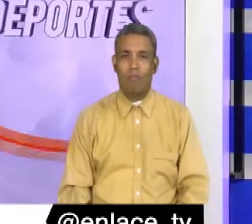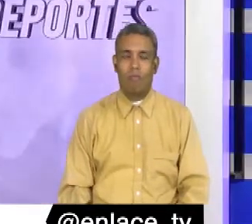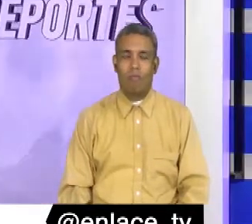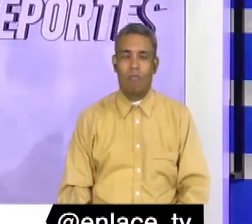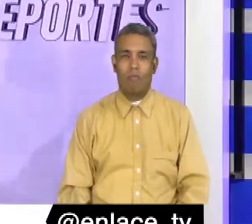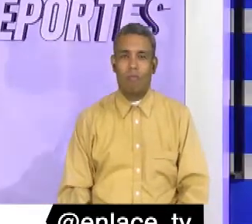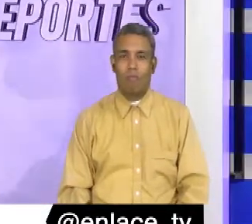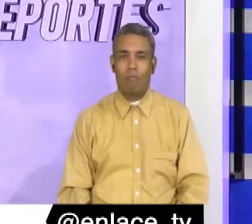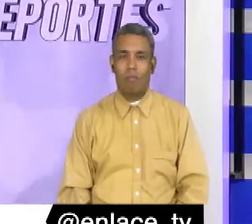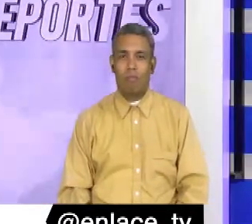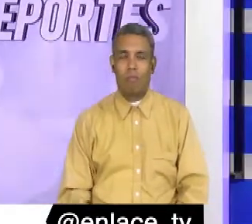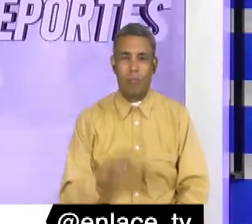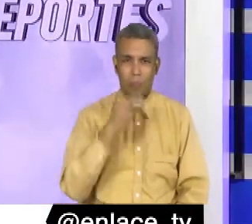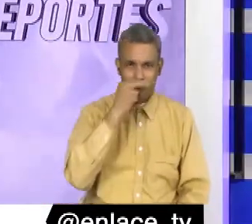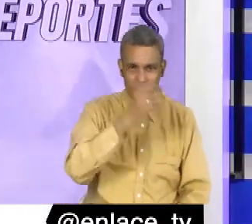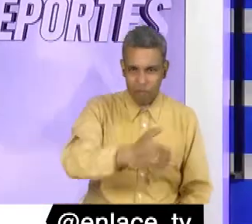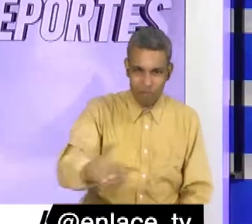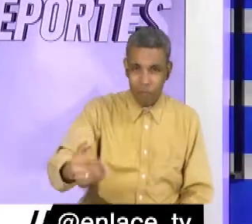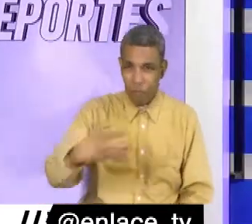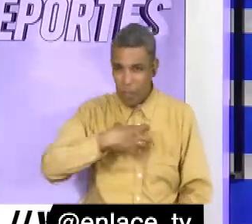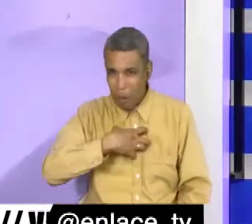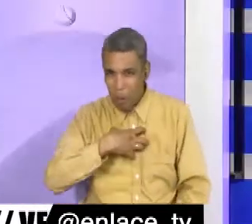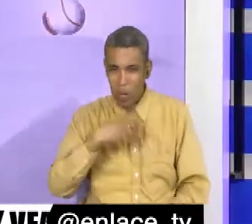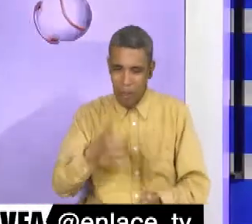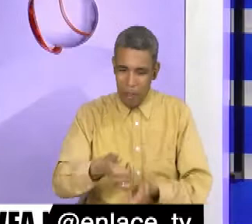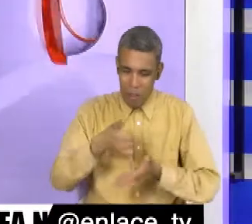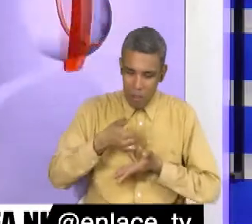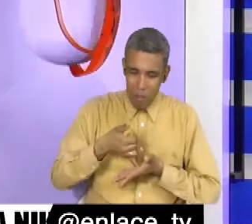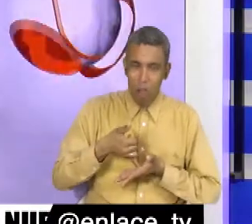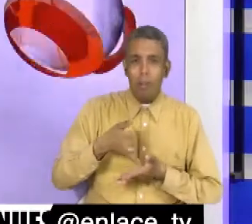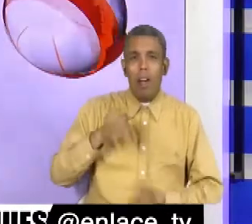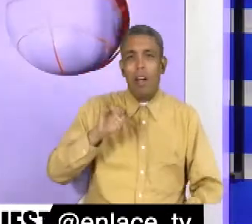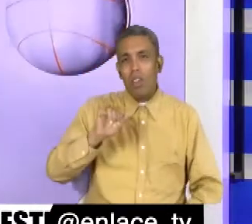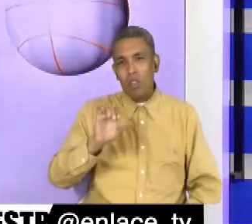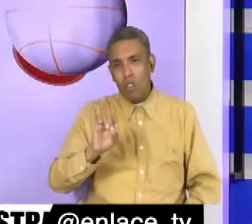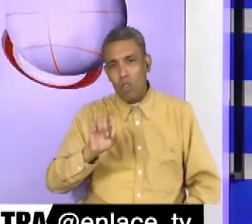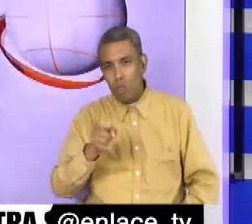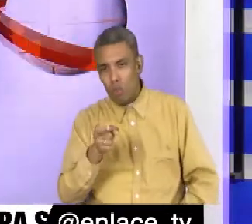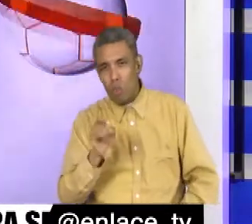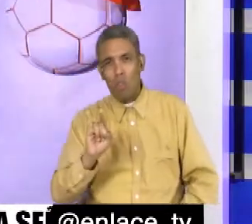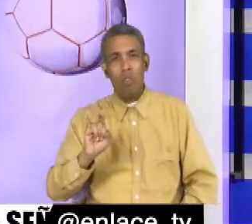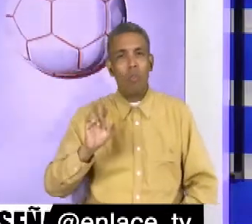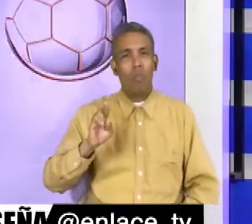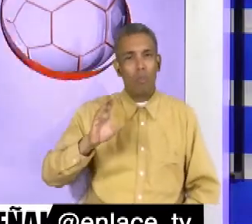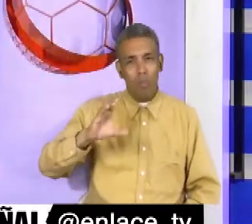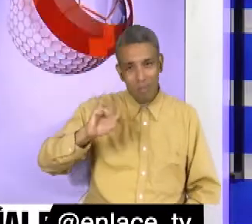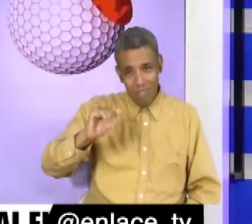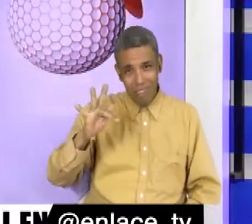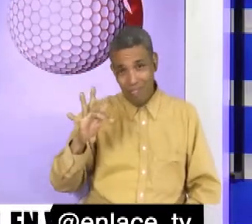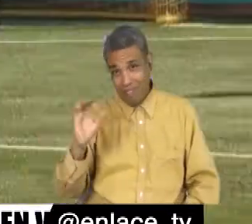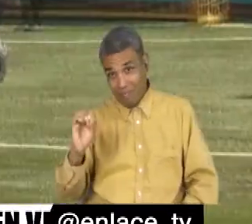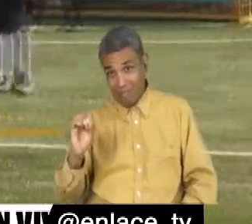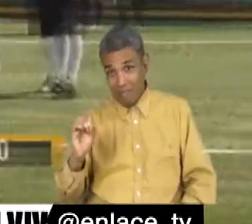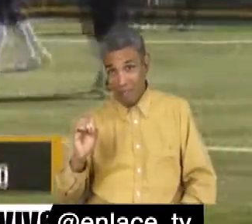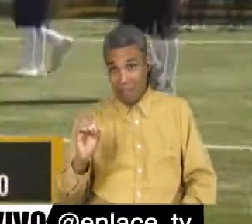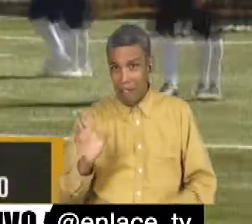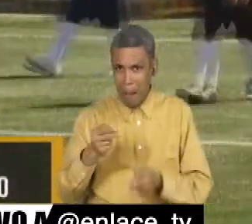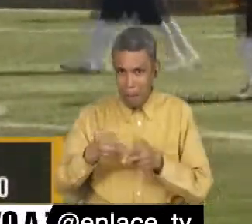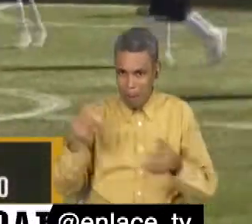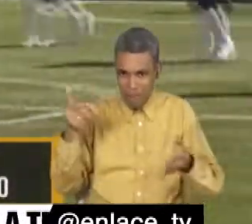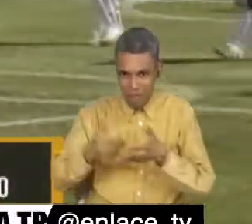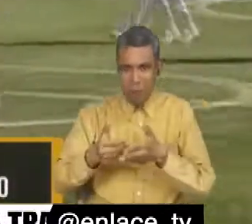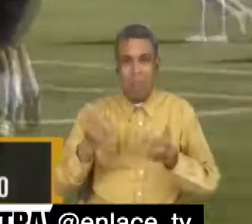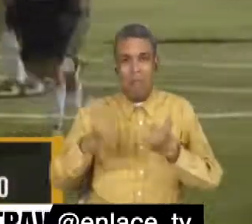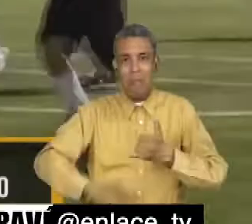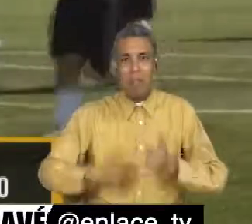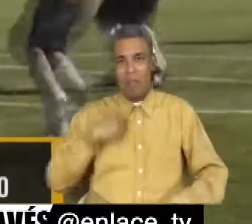Torneo Copa Yogurcito ya tiene los clasificados que jugarán ronda eliminatoria en la cancha Cotraeco. 24 equipos fueron